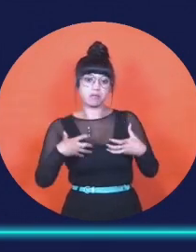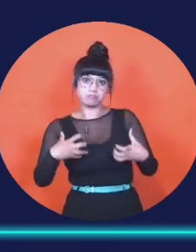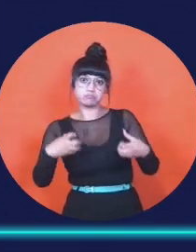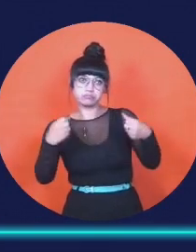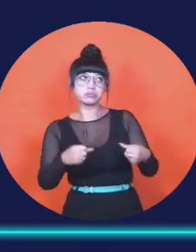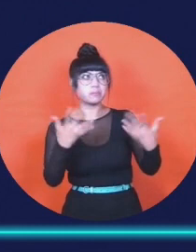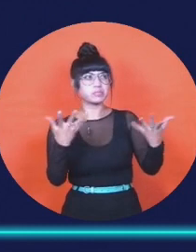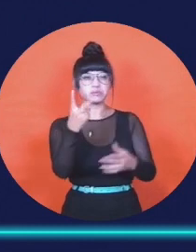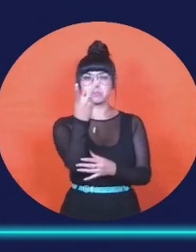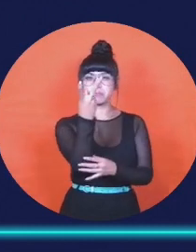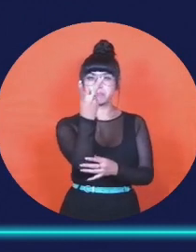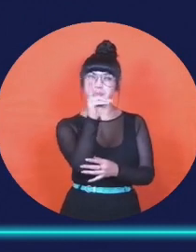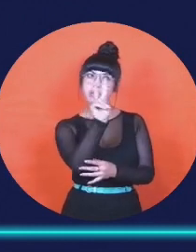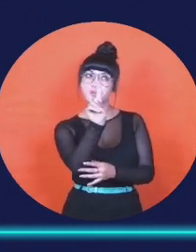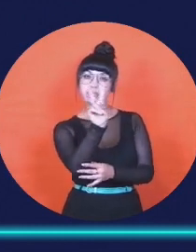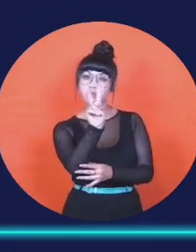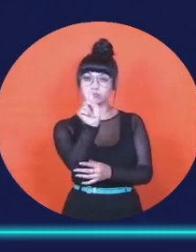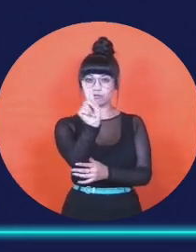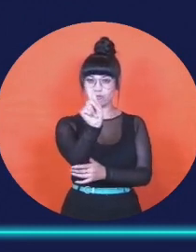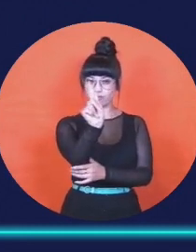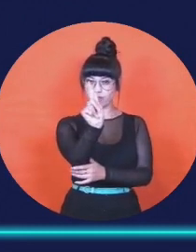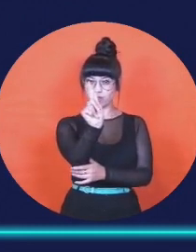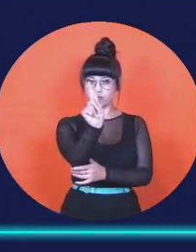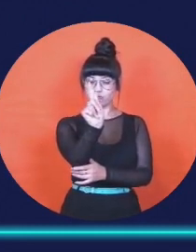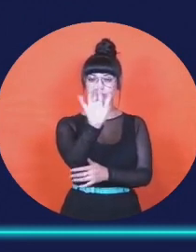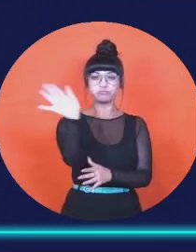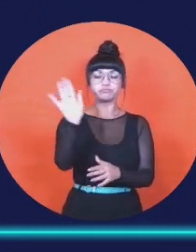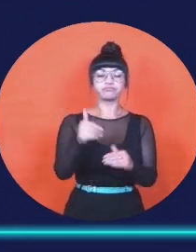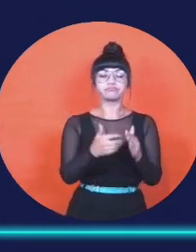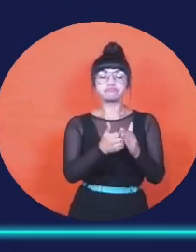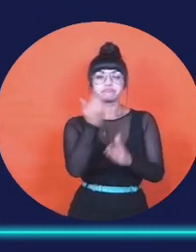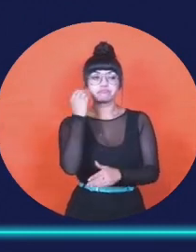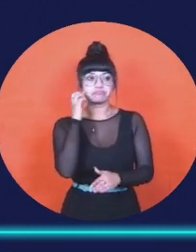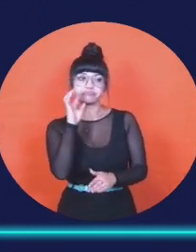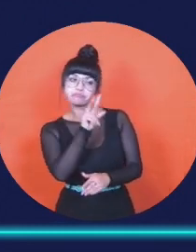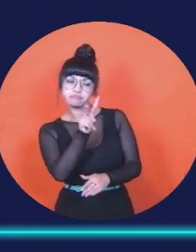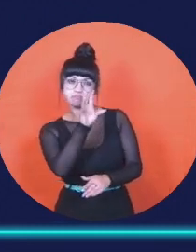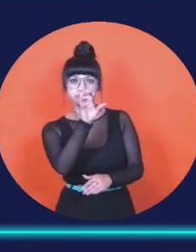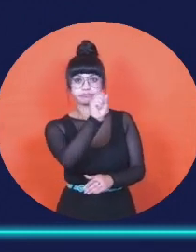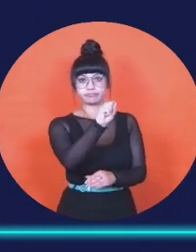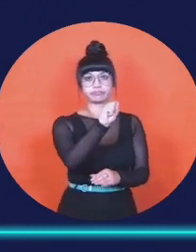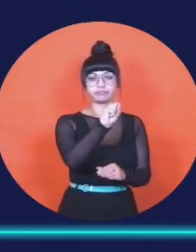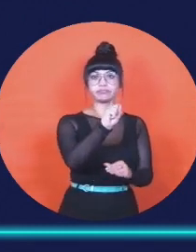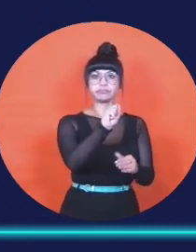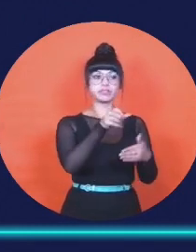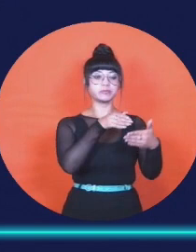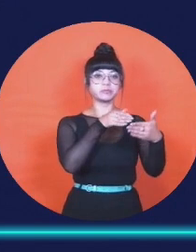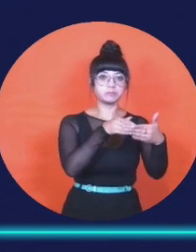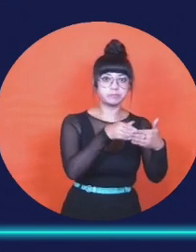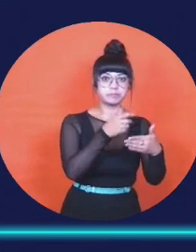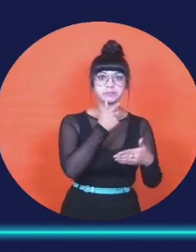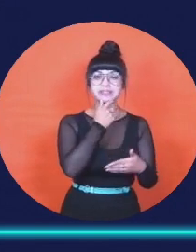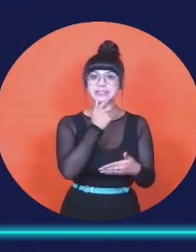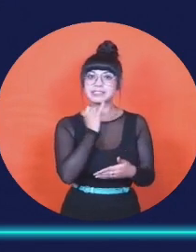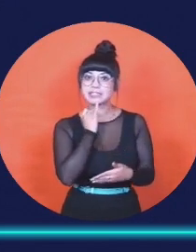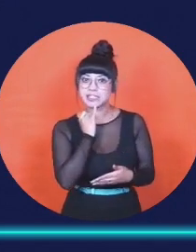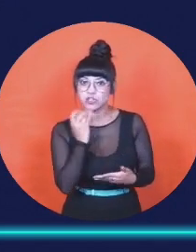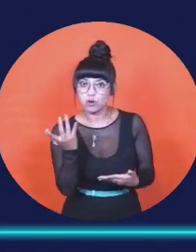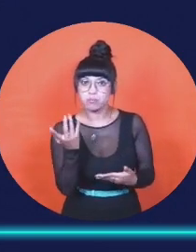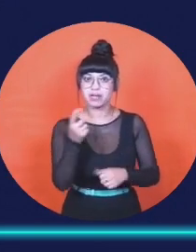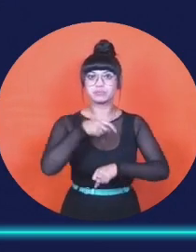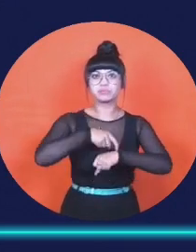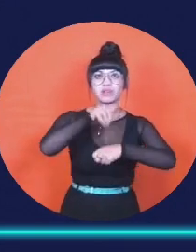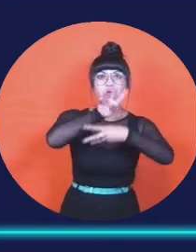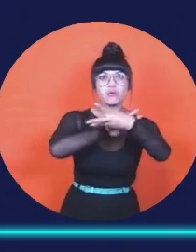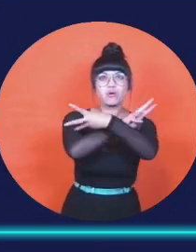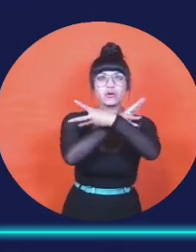del 2022, estaba en el diagrama, empezamos a ver que estaban las barreras del idioma, estaba la barrera de la zona horaria, la